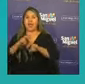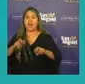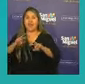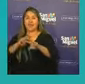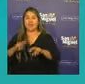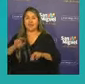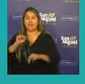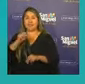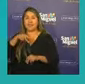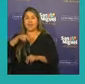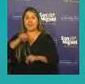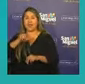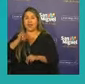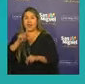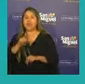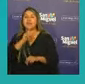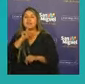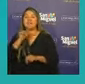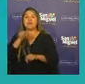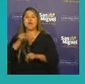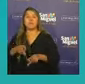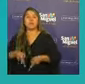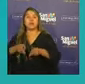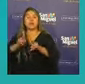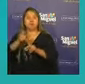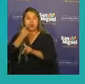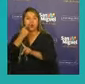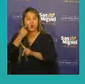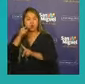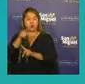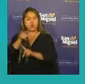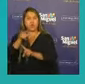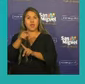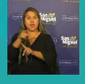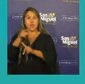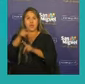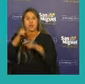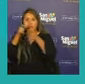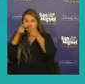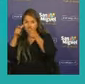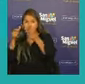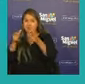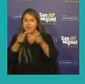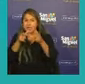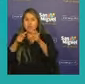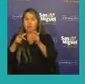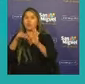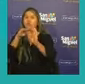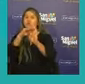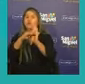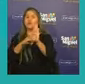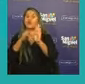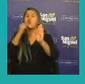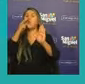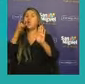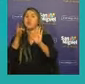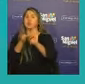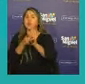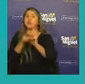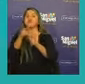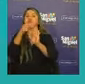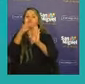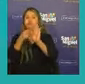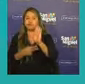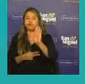un analista que nos permite conocer y llevar un seguimiento de cuáles son los delitos